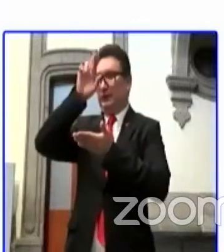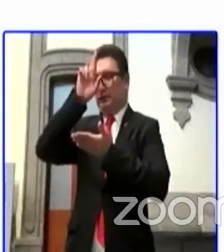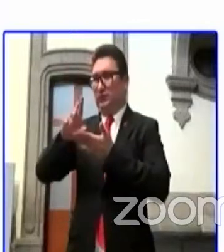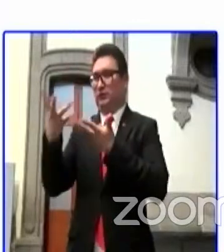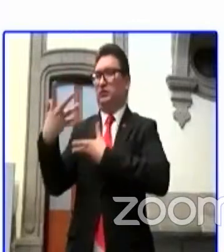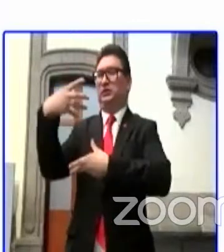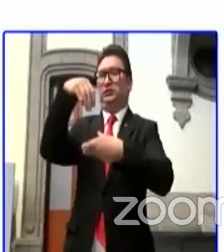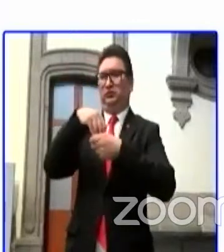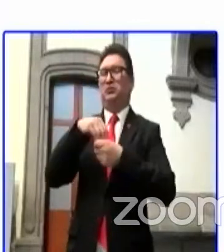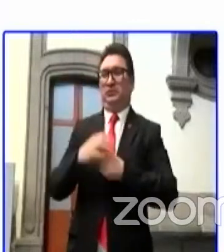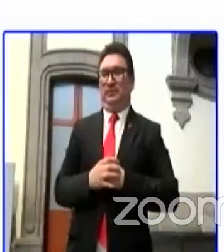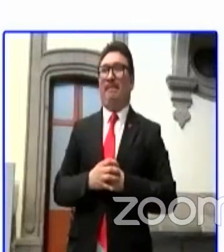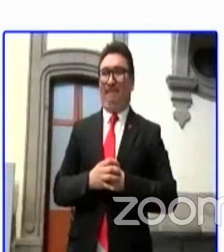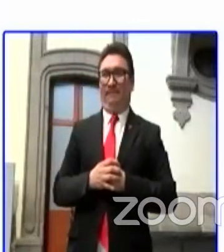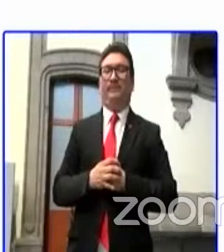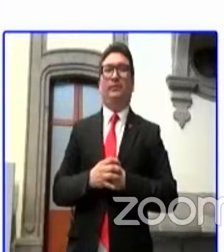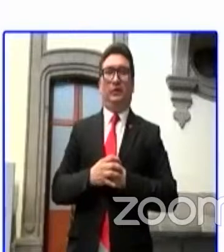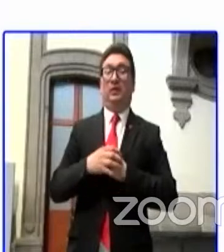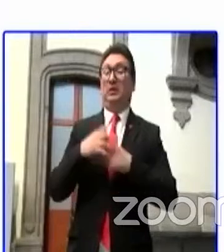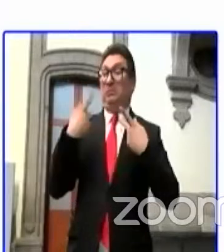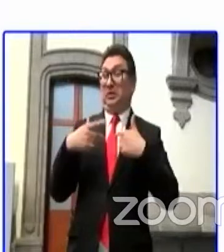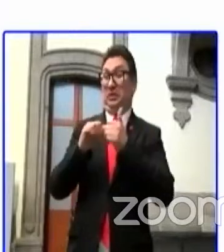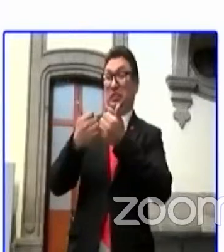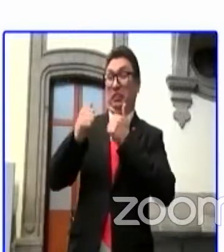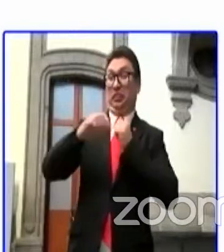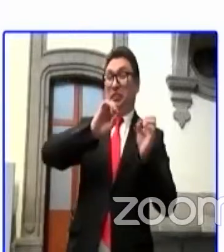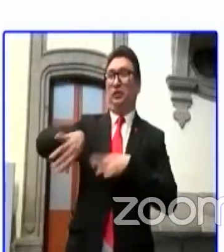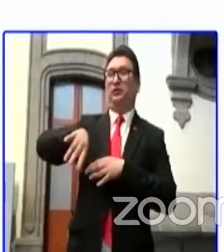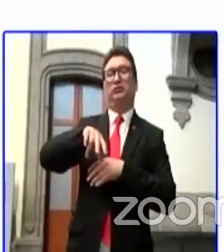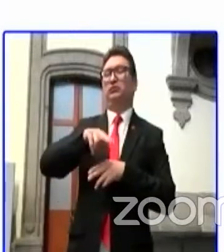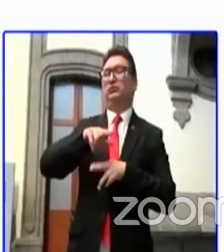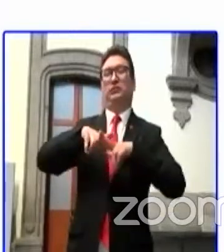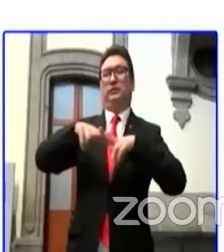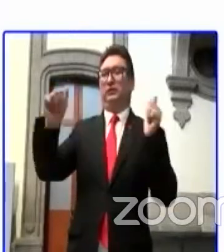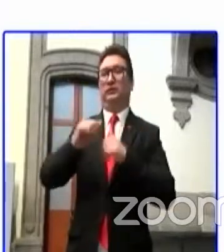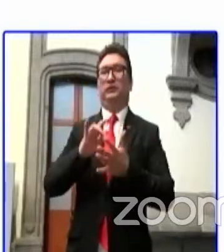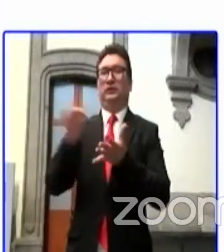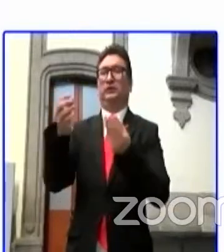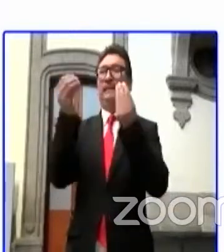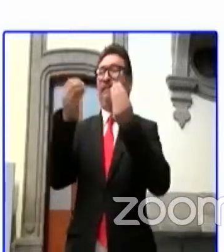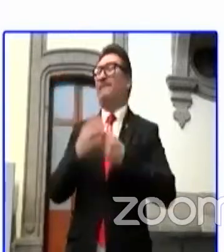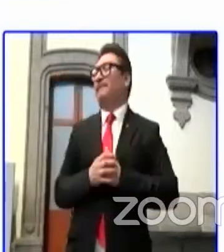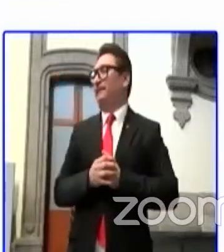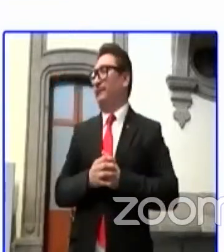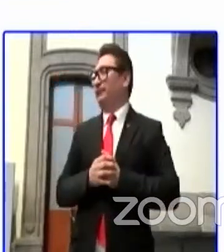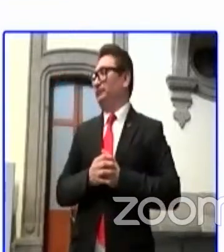discapacidad y donde nadie se quede atrás. Muchísimas gracias.